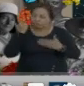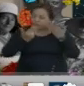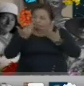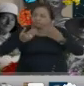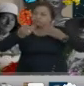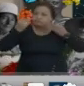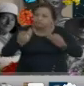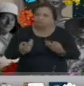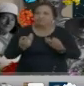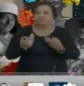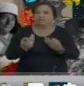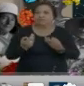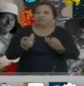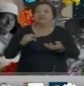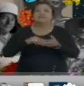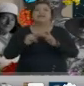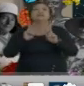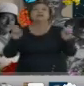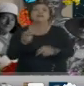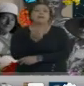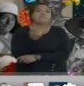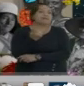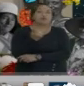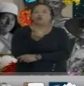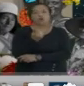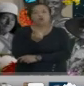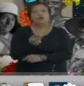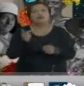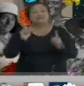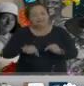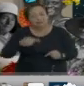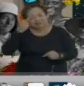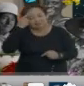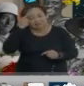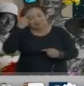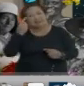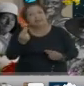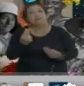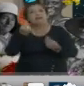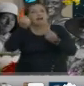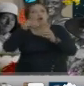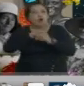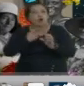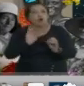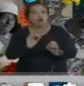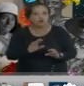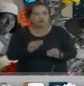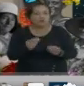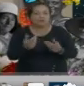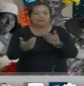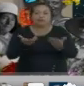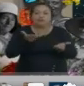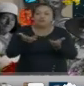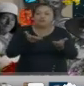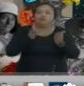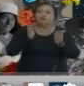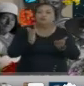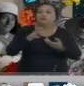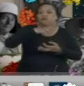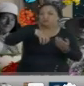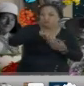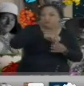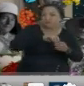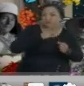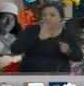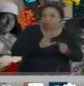precio como decía el profesor sino también dar el valor a estos ecosistemas los servicios ecosistémicos bueno se habla de los servicios ecosistémicos de